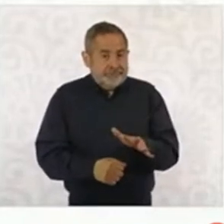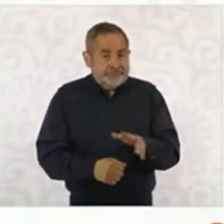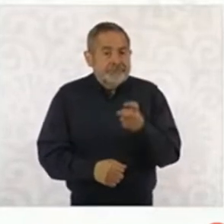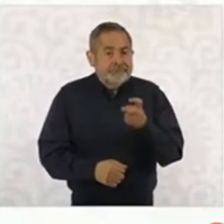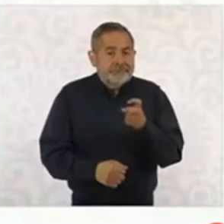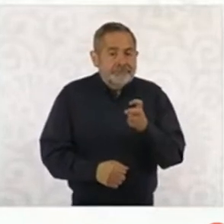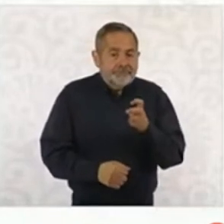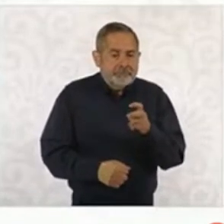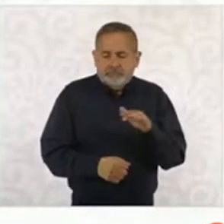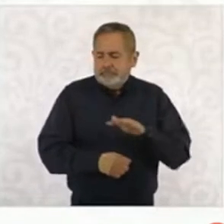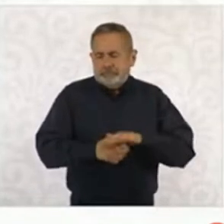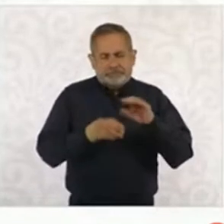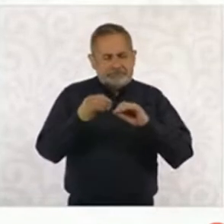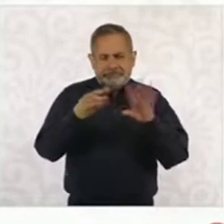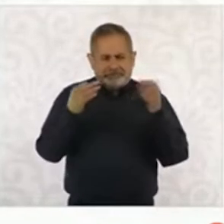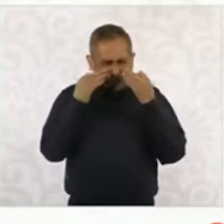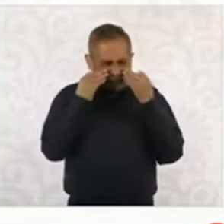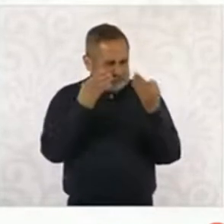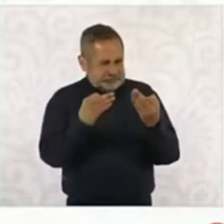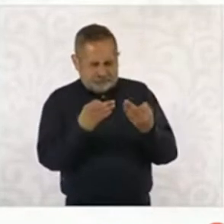aquí ya es muy evidente,